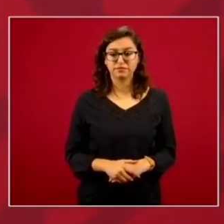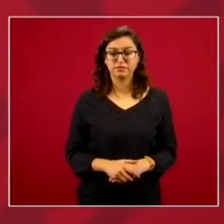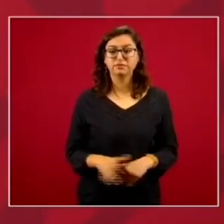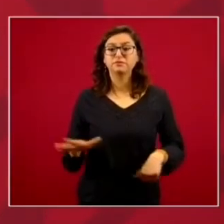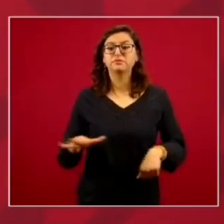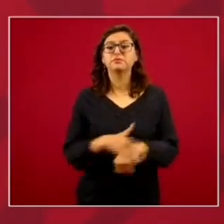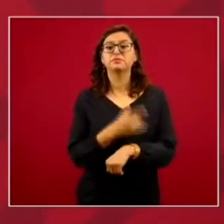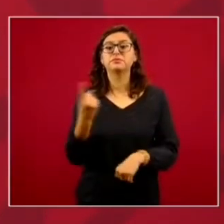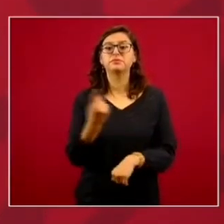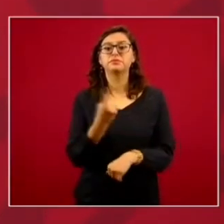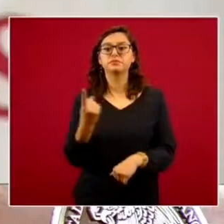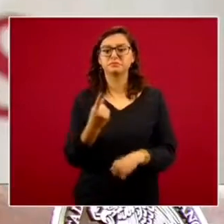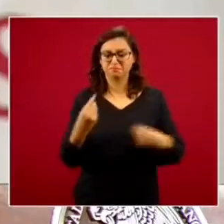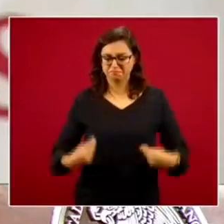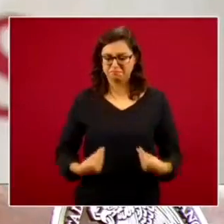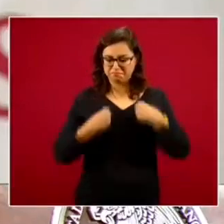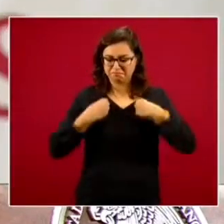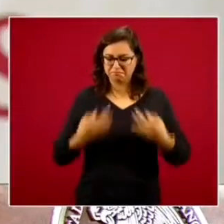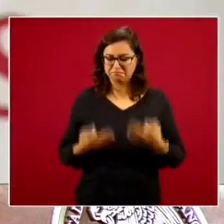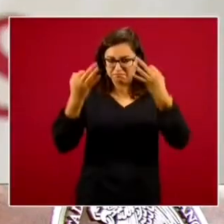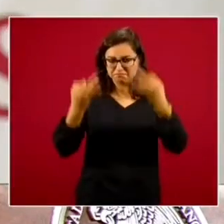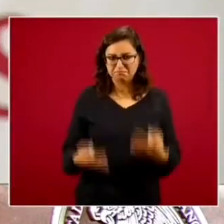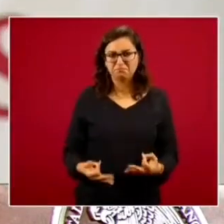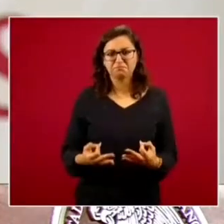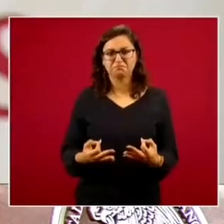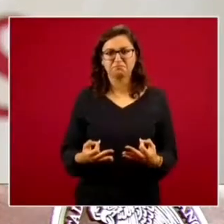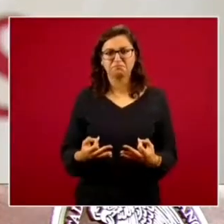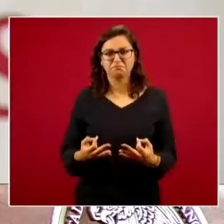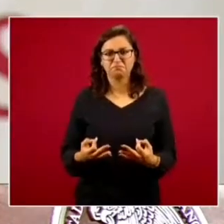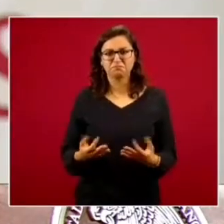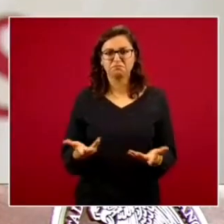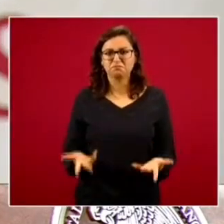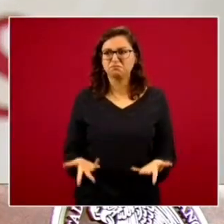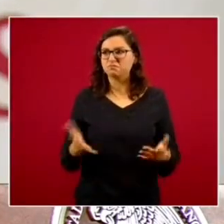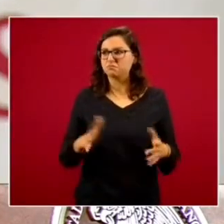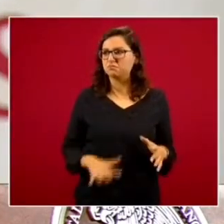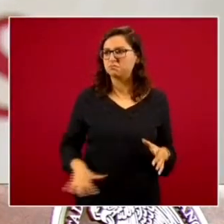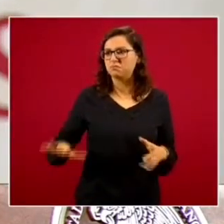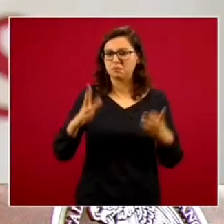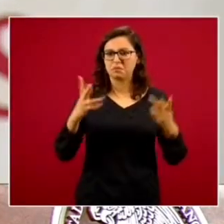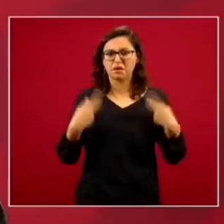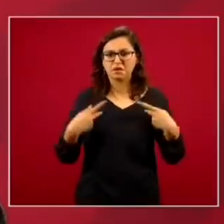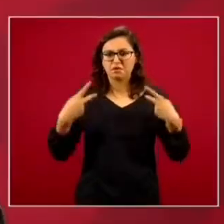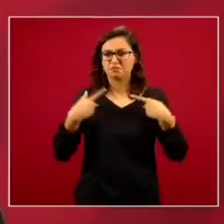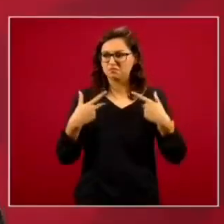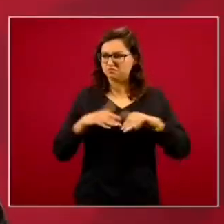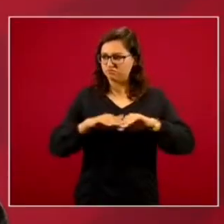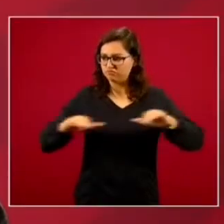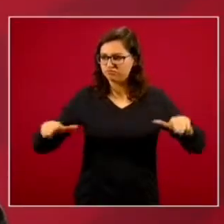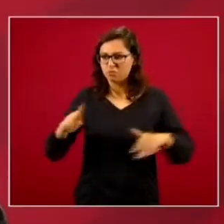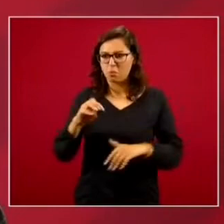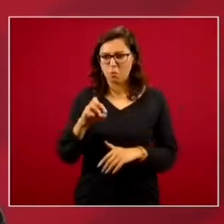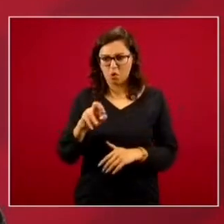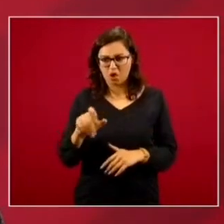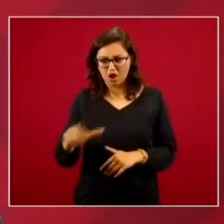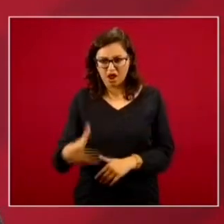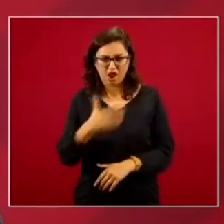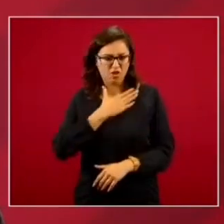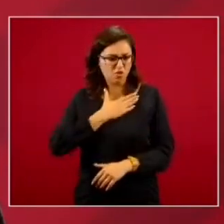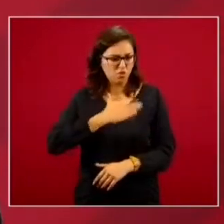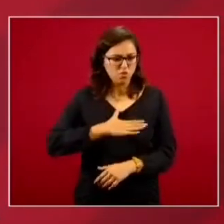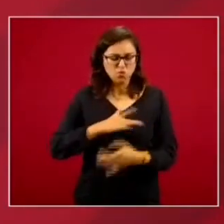vivir con decoro, vivir con dignidad, moralizar al país, vivir con justicia,